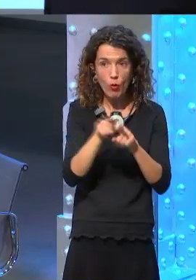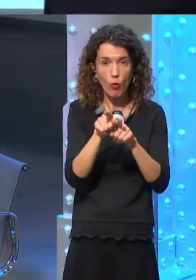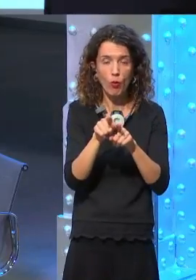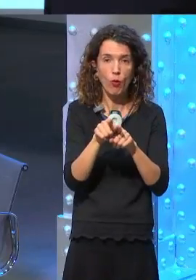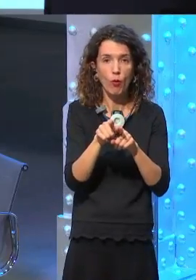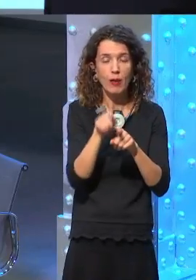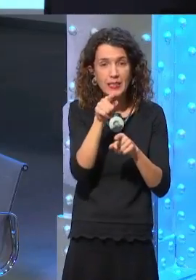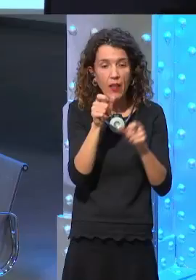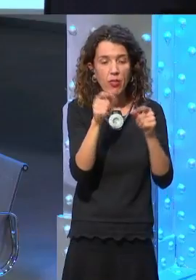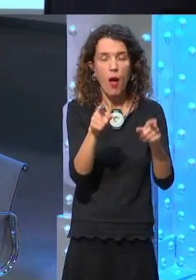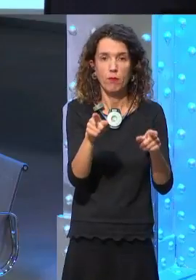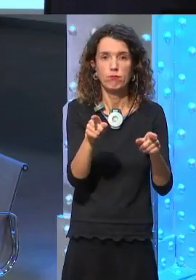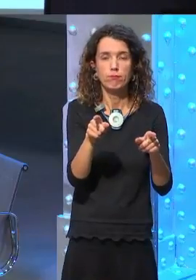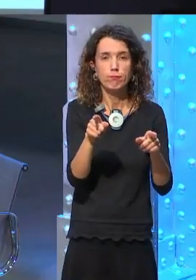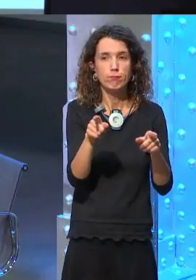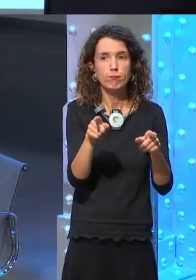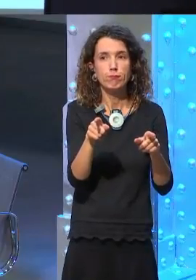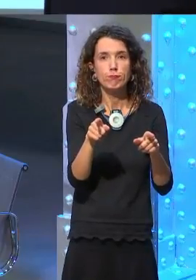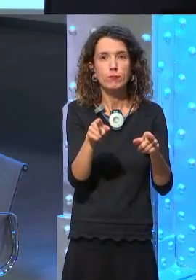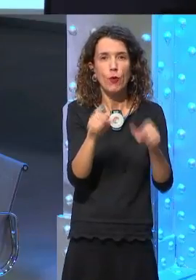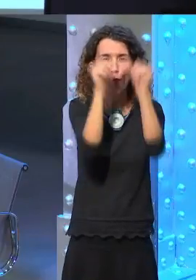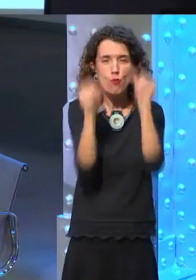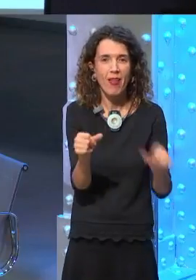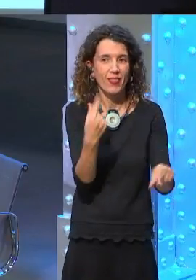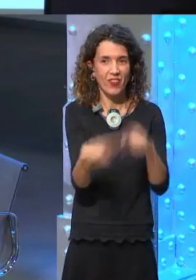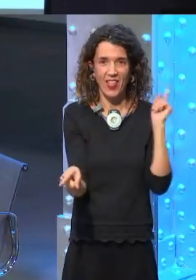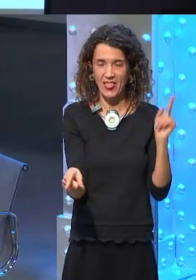cobra otra dimensión.